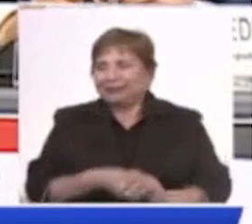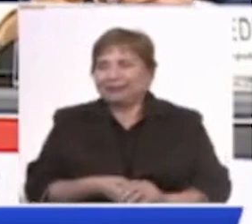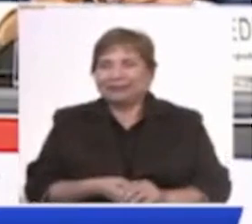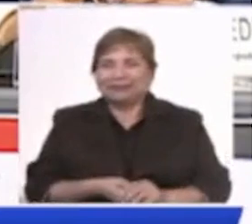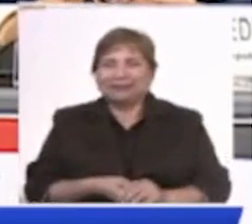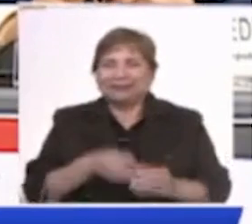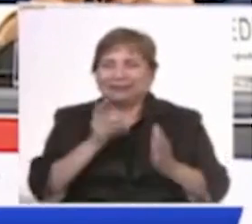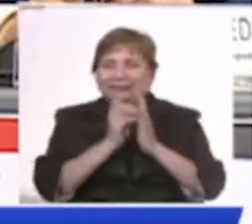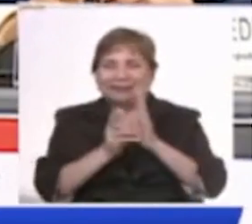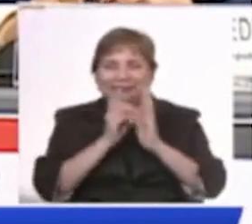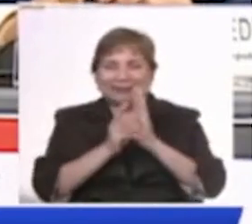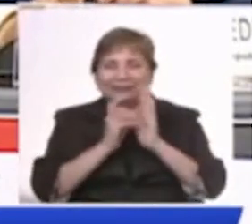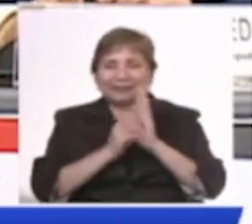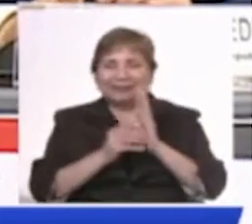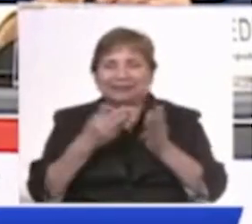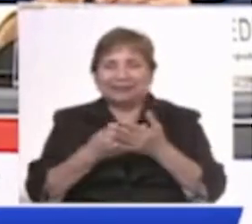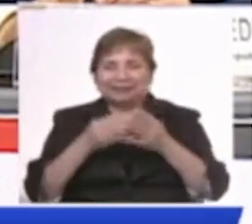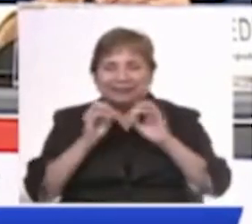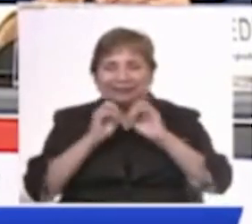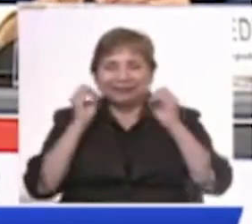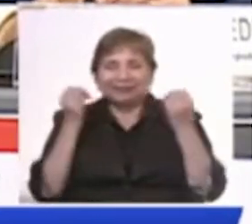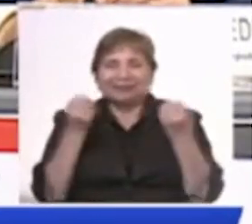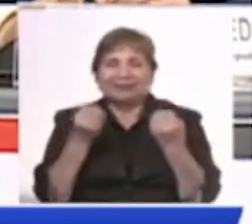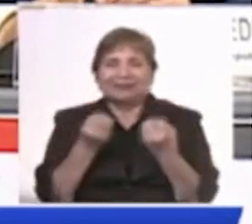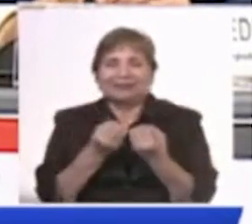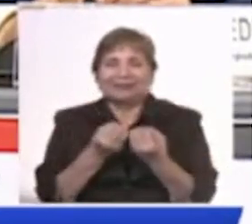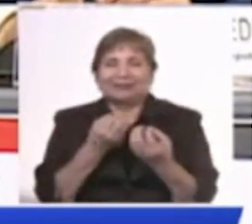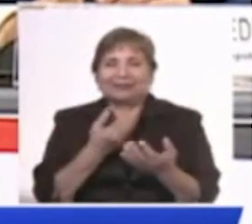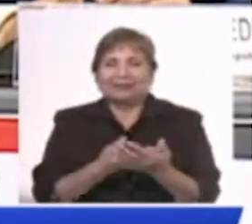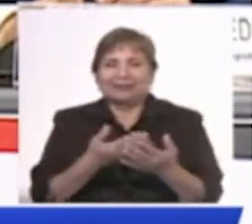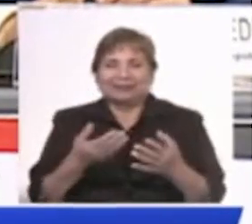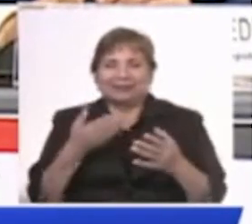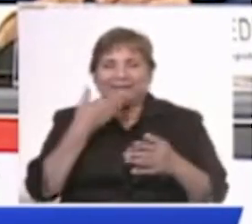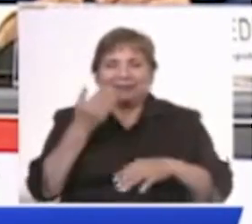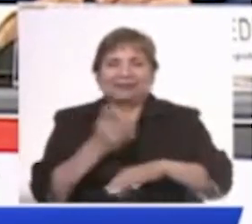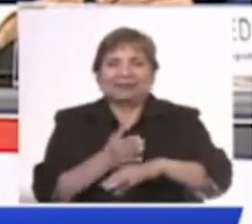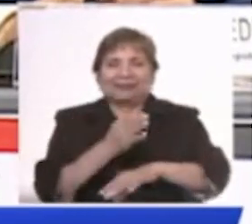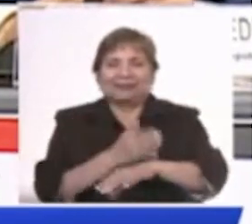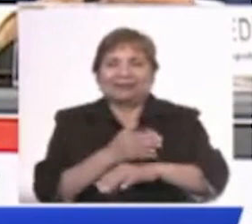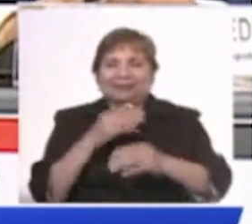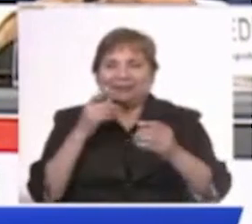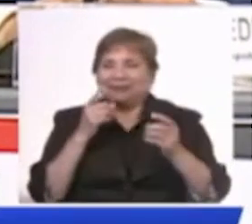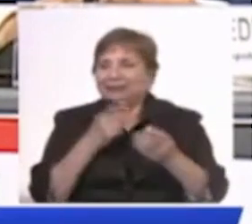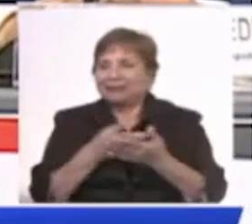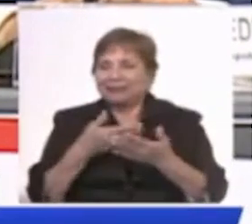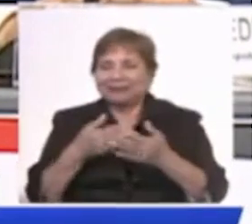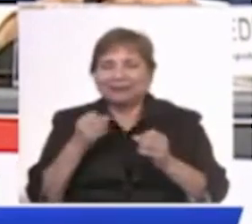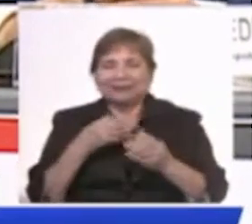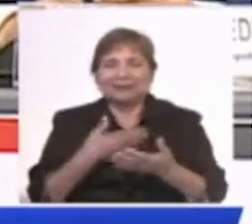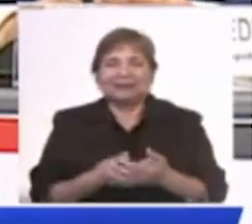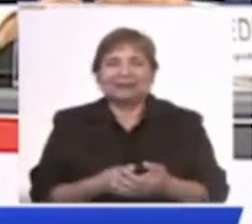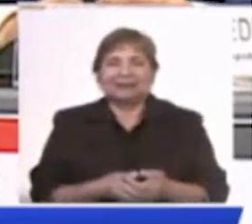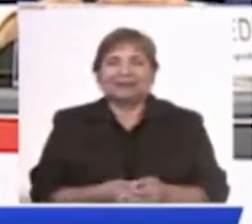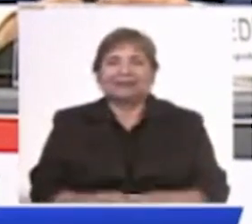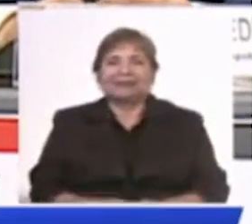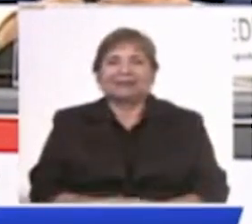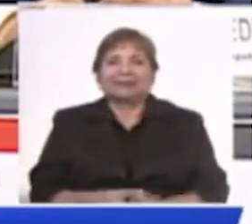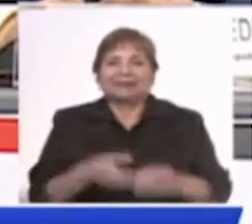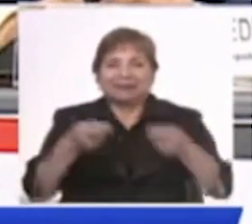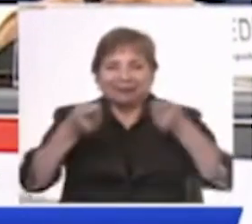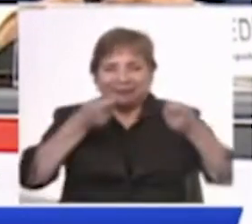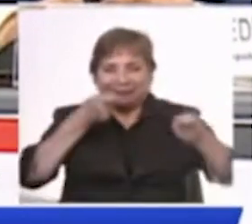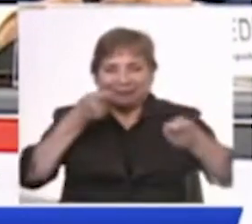las disposiciones, la reorganización, la mejora continua, la mejora del